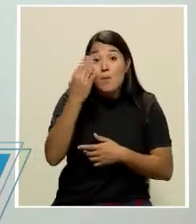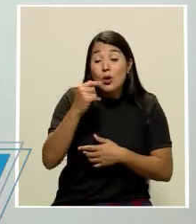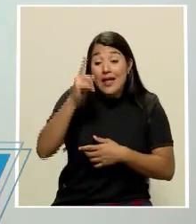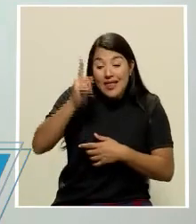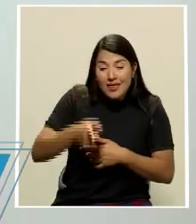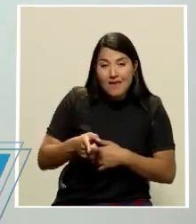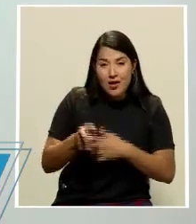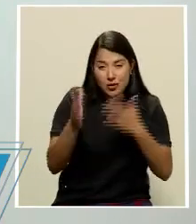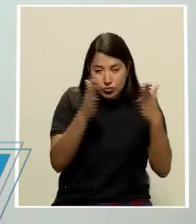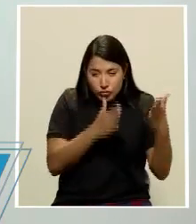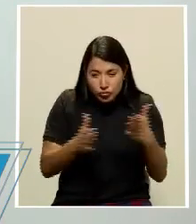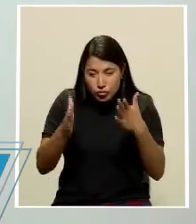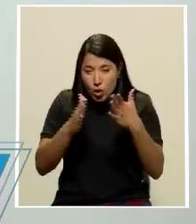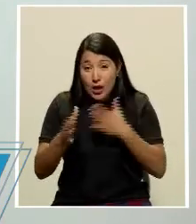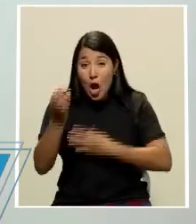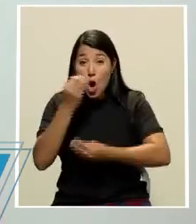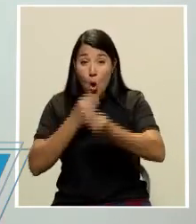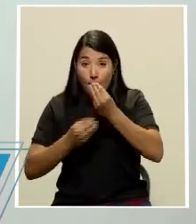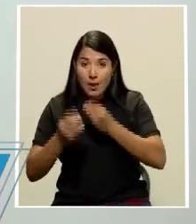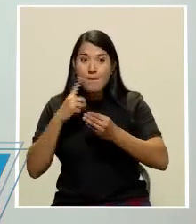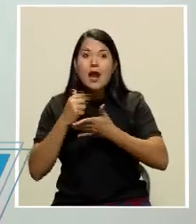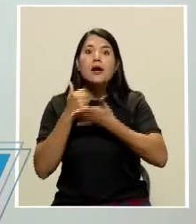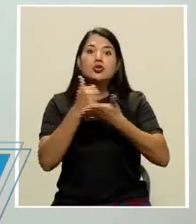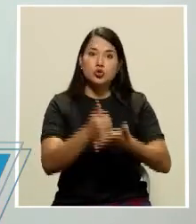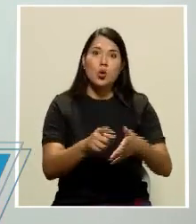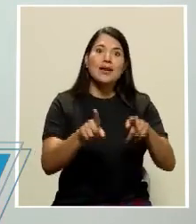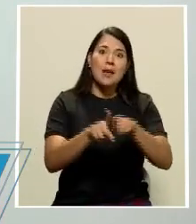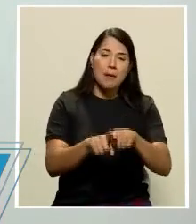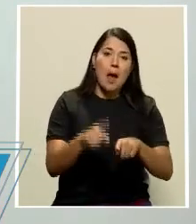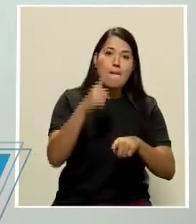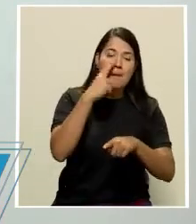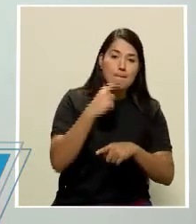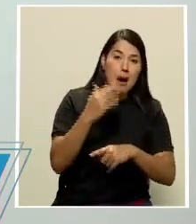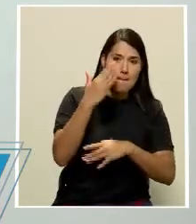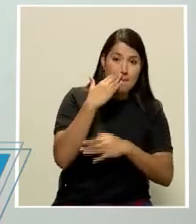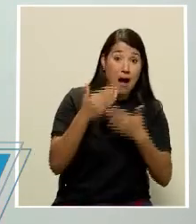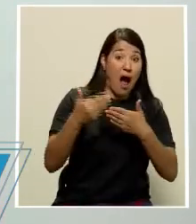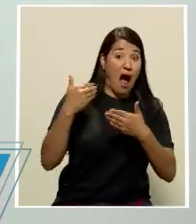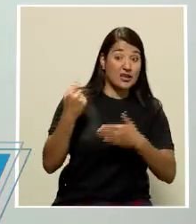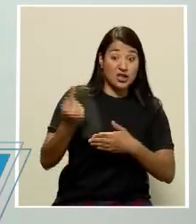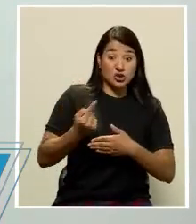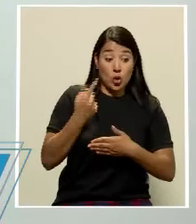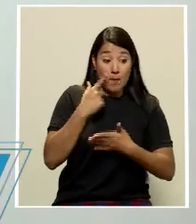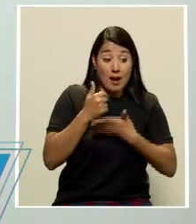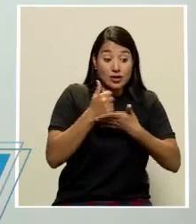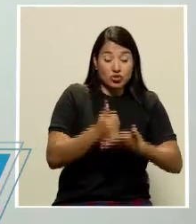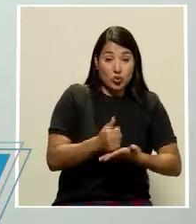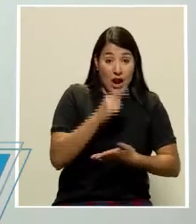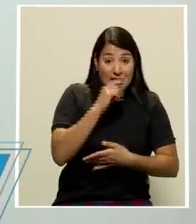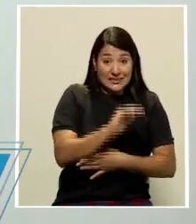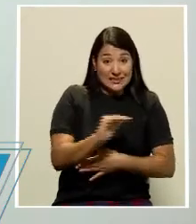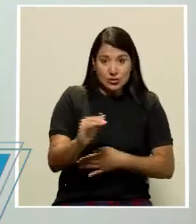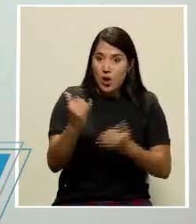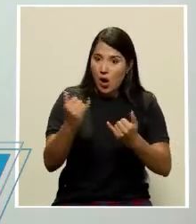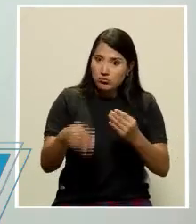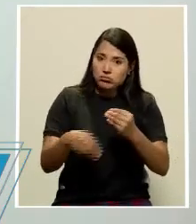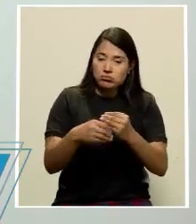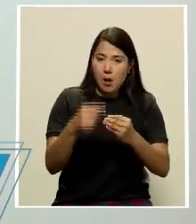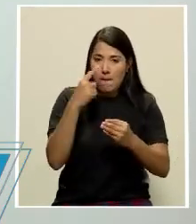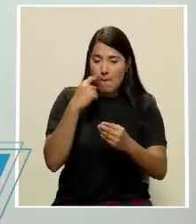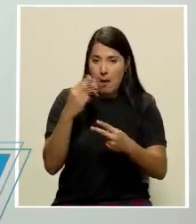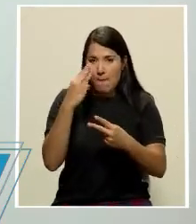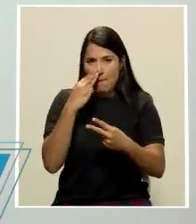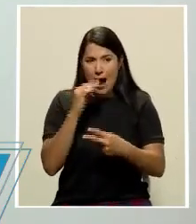los alimentos para los papás y las mamás. Entonces, sí es un impacto muy importante y